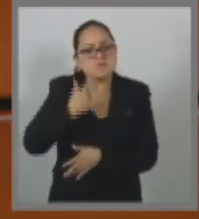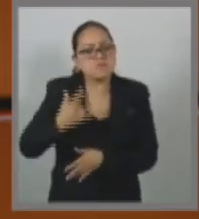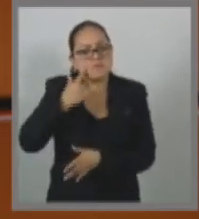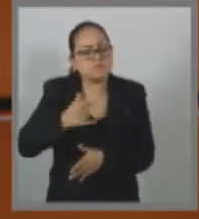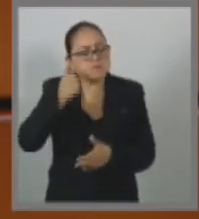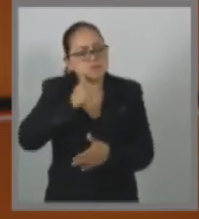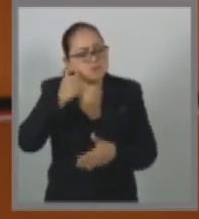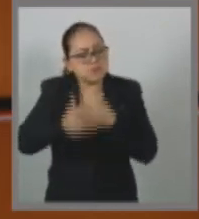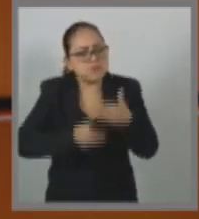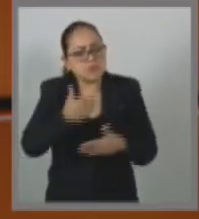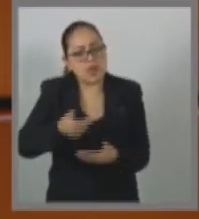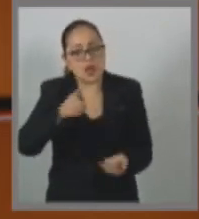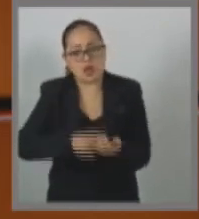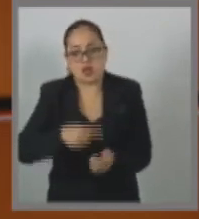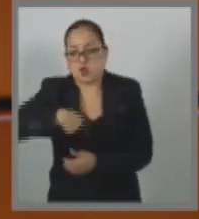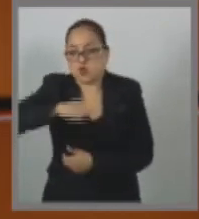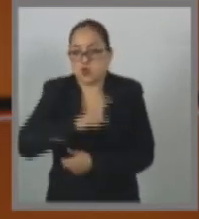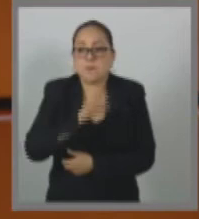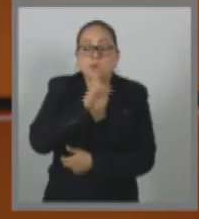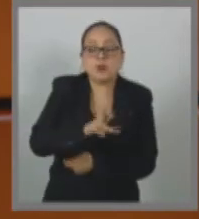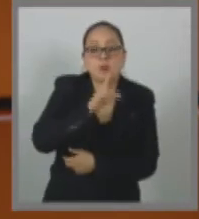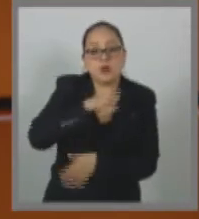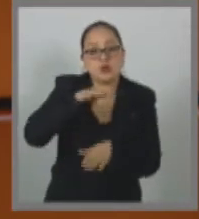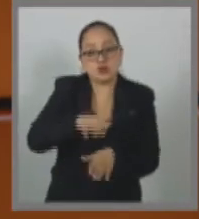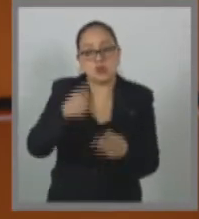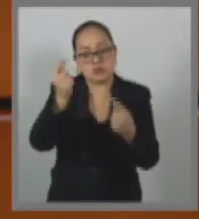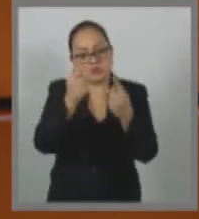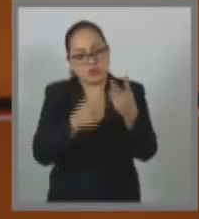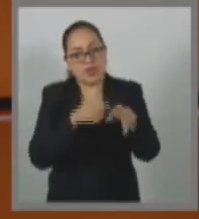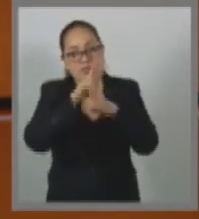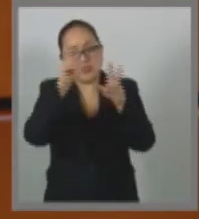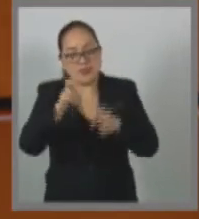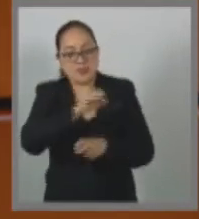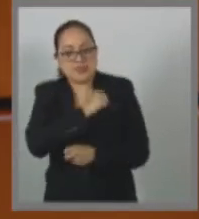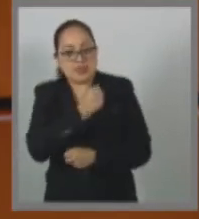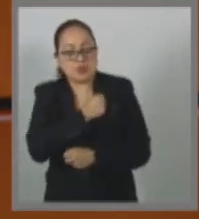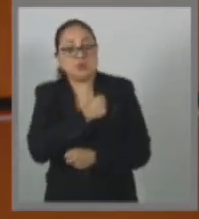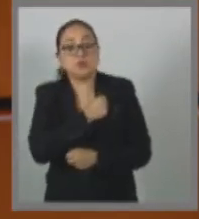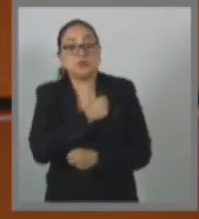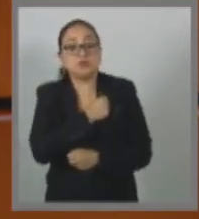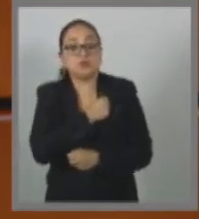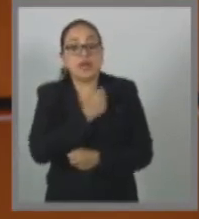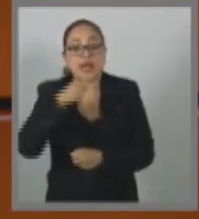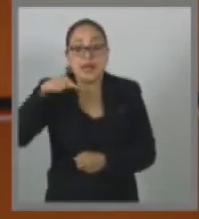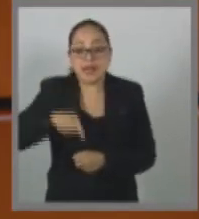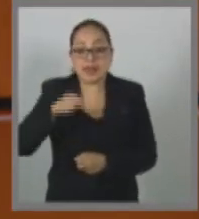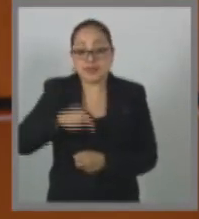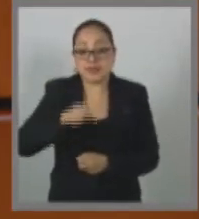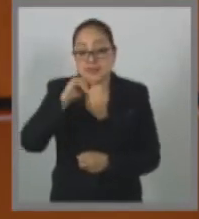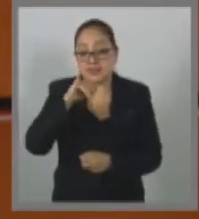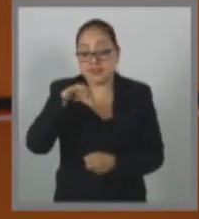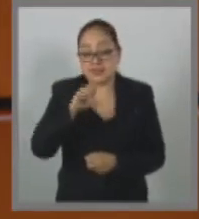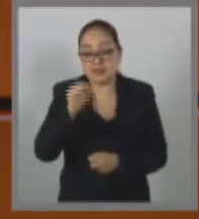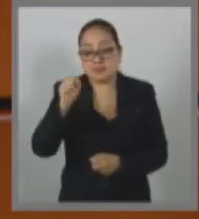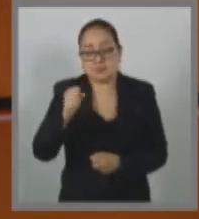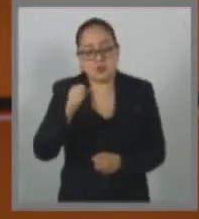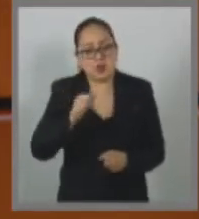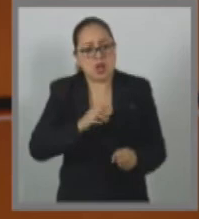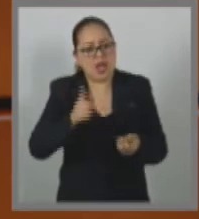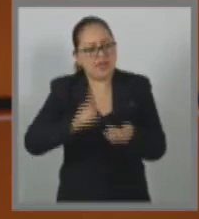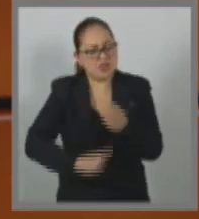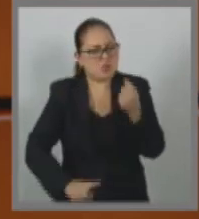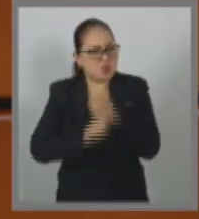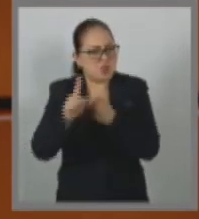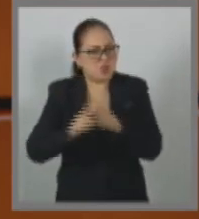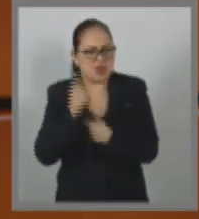permanente seguiremos mejorando los indicadores de salud. El IMSS, a lo largo de su historia, enfrentó ya crisis financieras